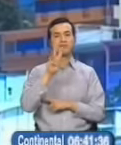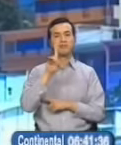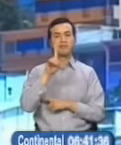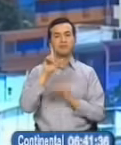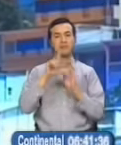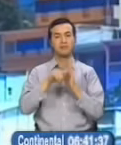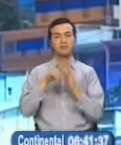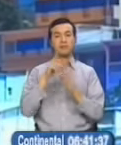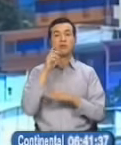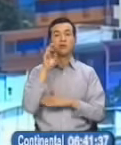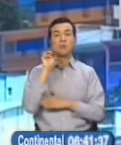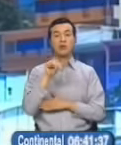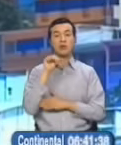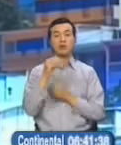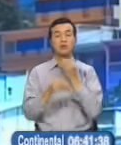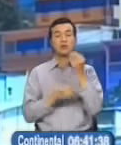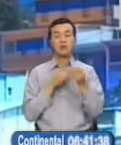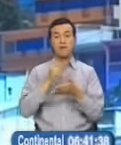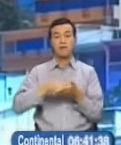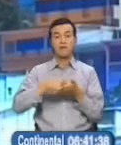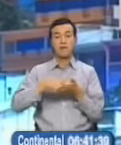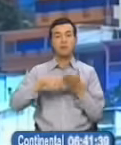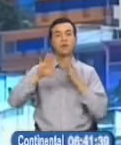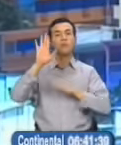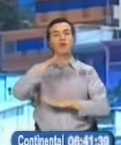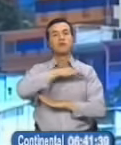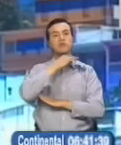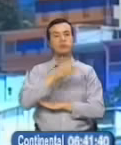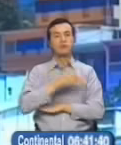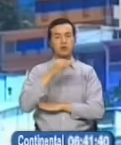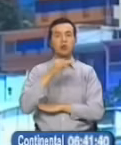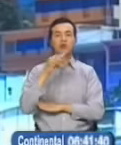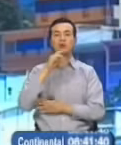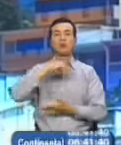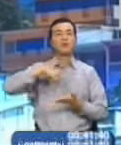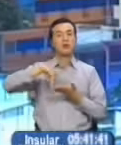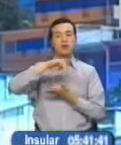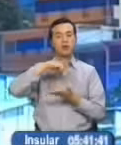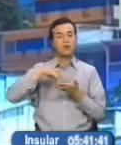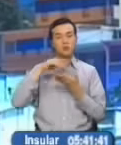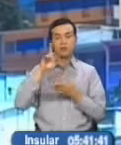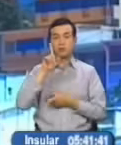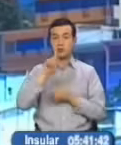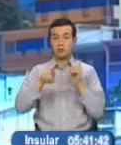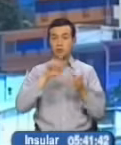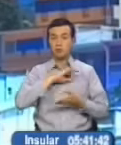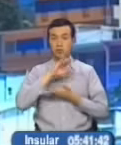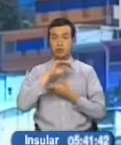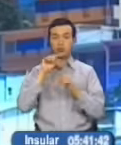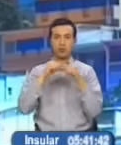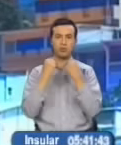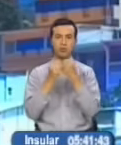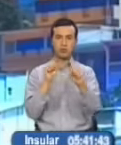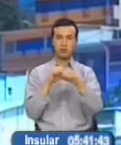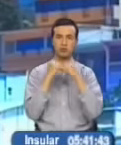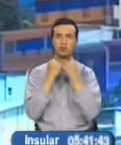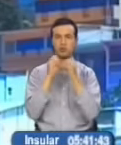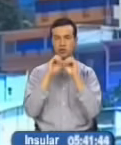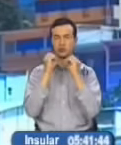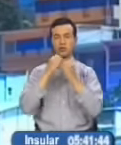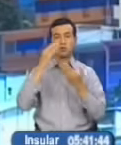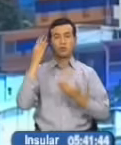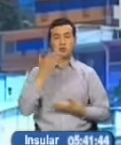minutos. Este martes se realizó la firma del pacto ético en la sede provincial de Manabí. Aquí varios representantes de grupos sociales y movimientos